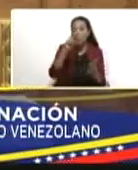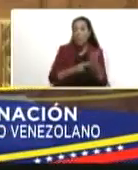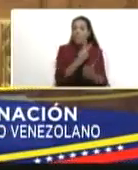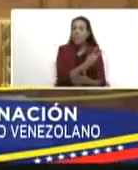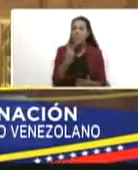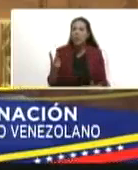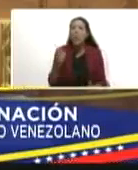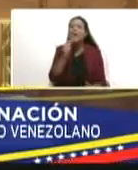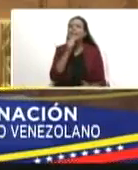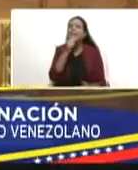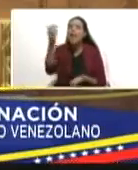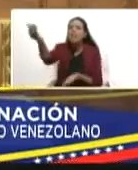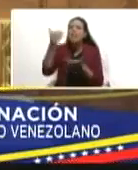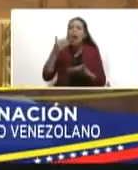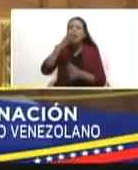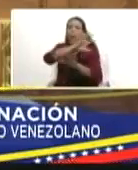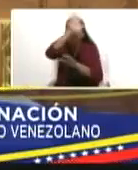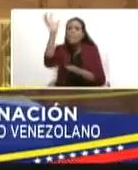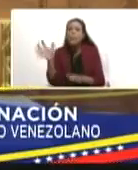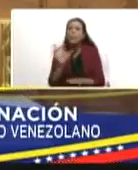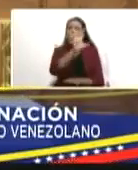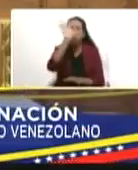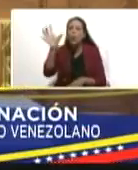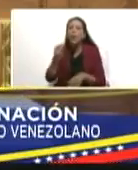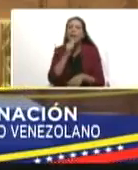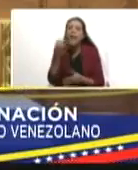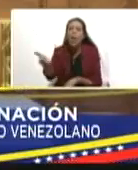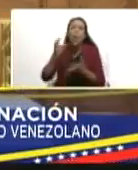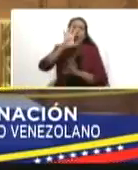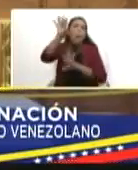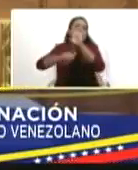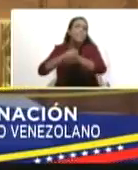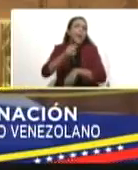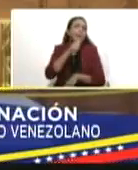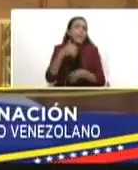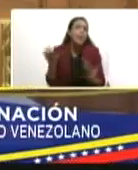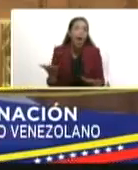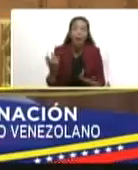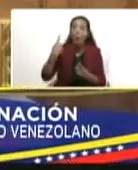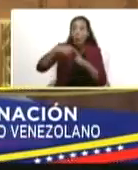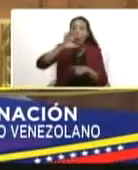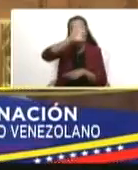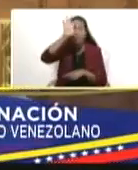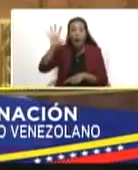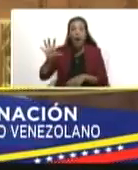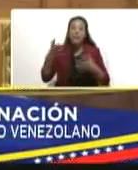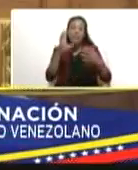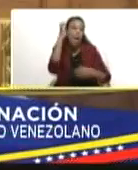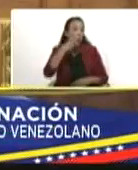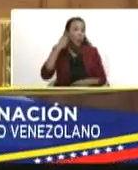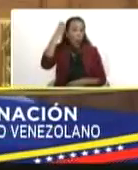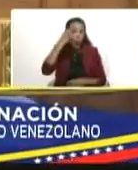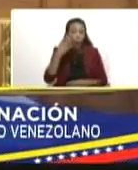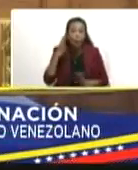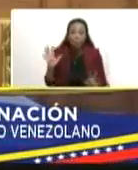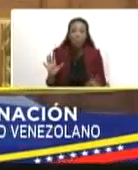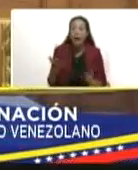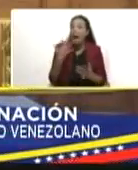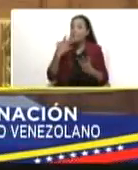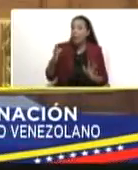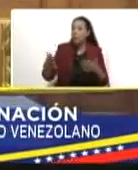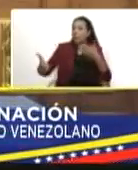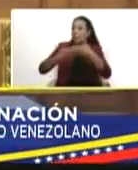trae esos aparatos ultramodernos del mundo muchos los traemos de Europa a pesar